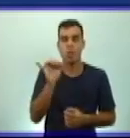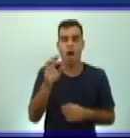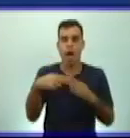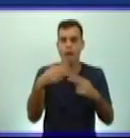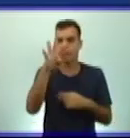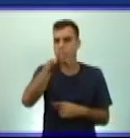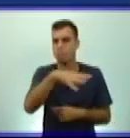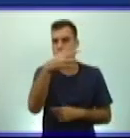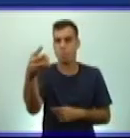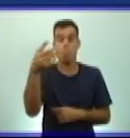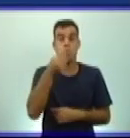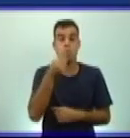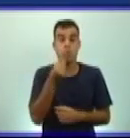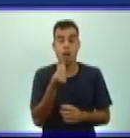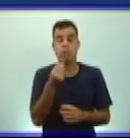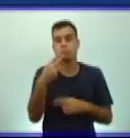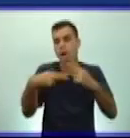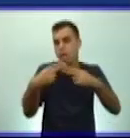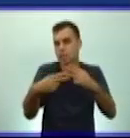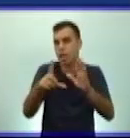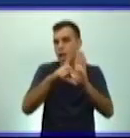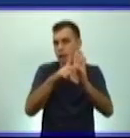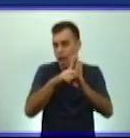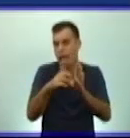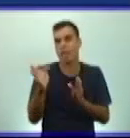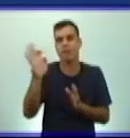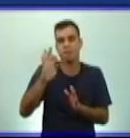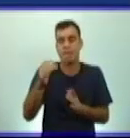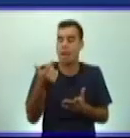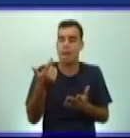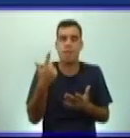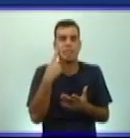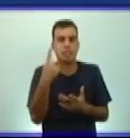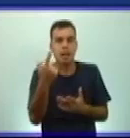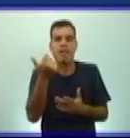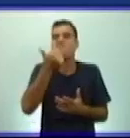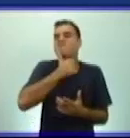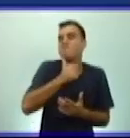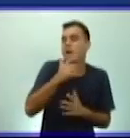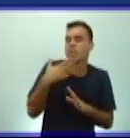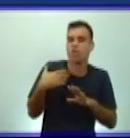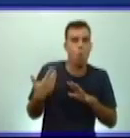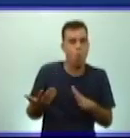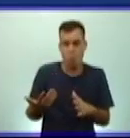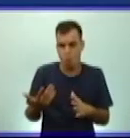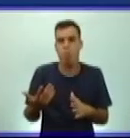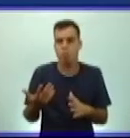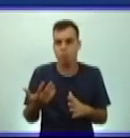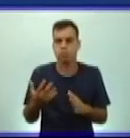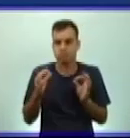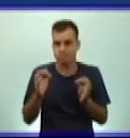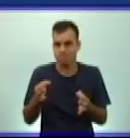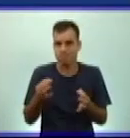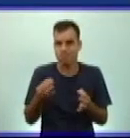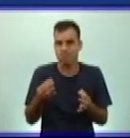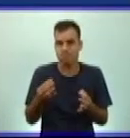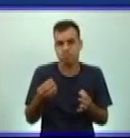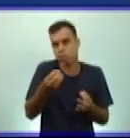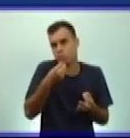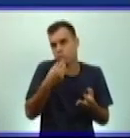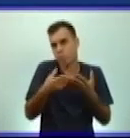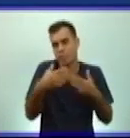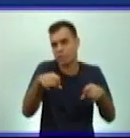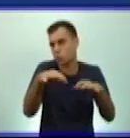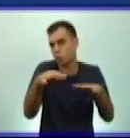leyes de la física que sean más sencillas, que sean mucho más aplicables a lo que nosotros nos podemos encontrar durante cualquier